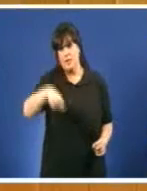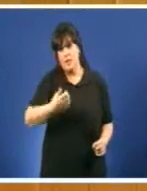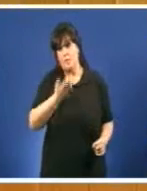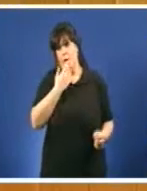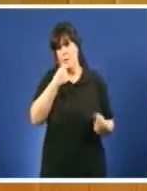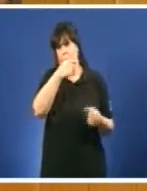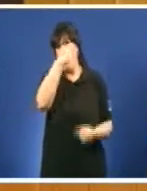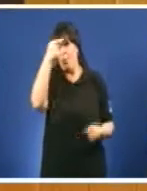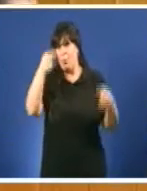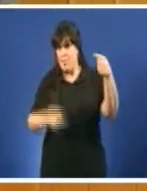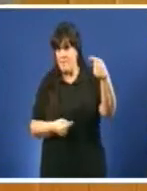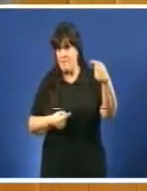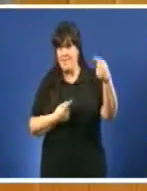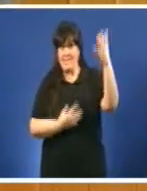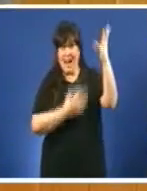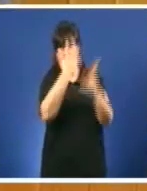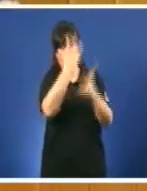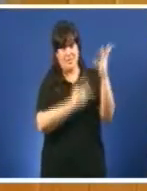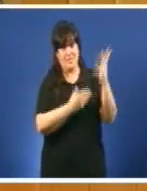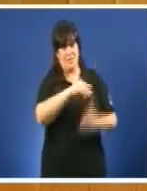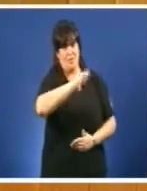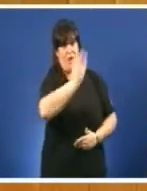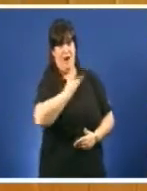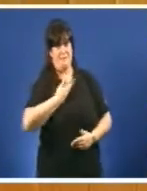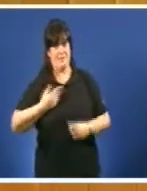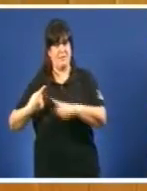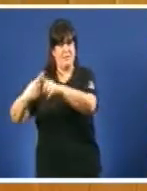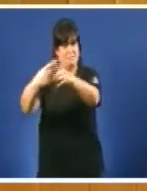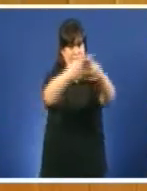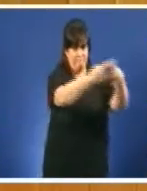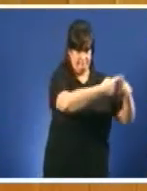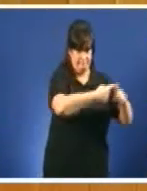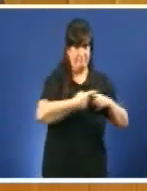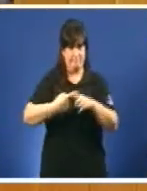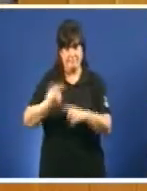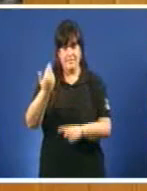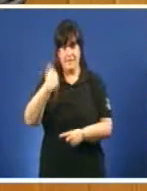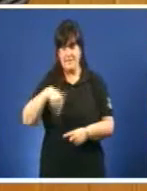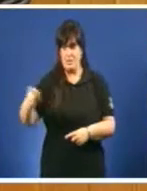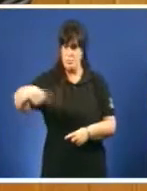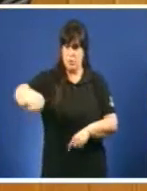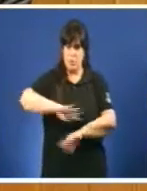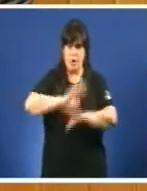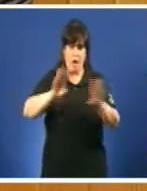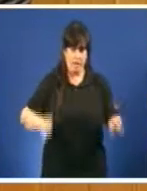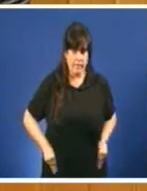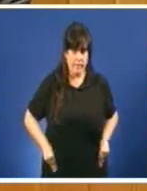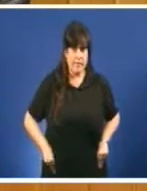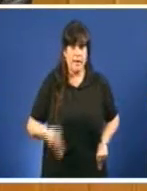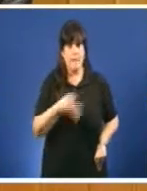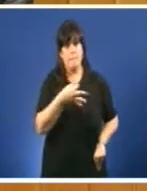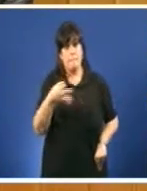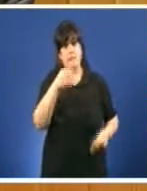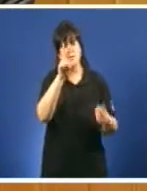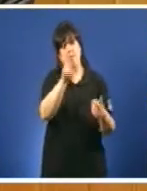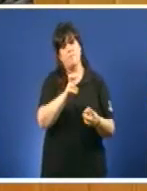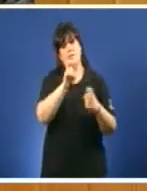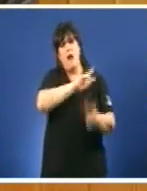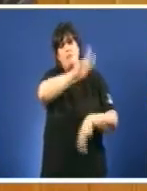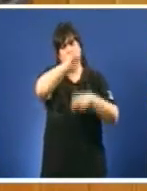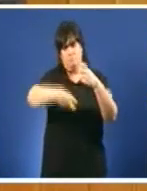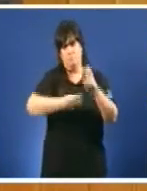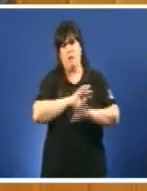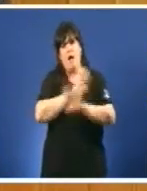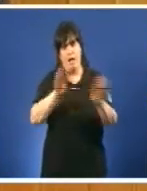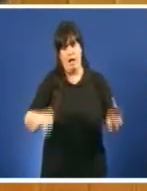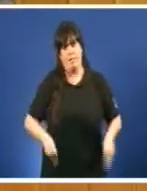entre administracións claramente prexudiciais para as comunidades autónomas e aceptaron tamén a reforma fiscal do señor Montoro